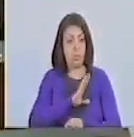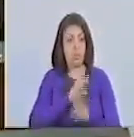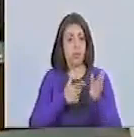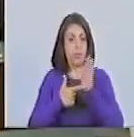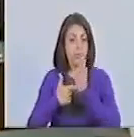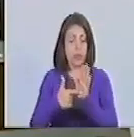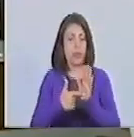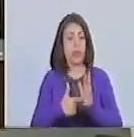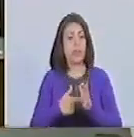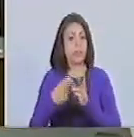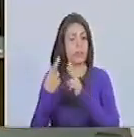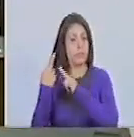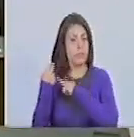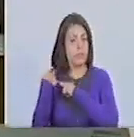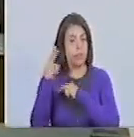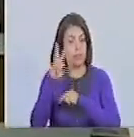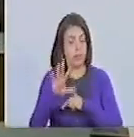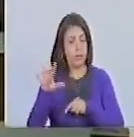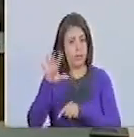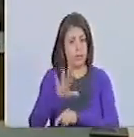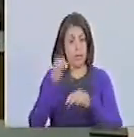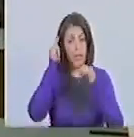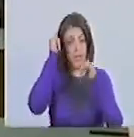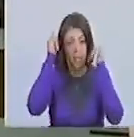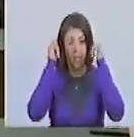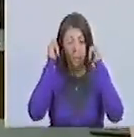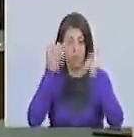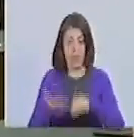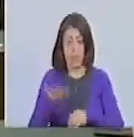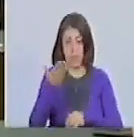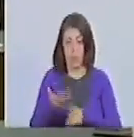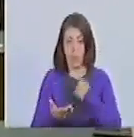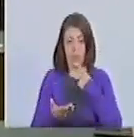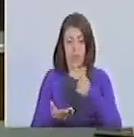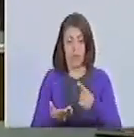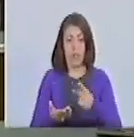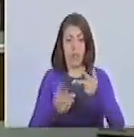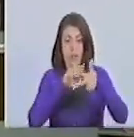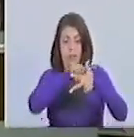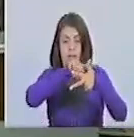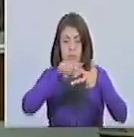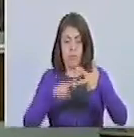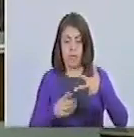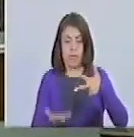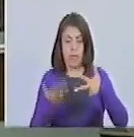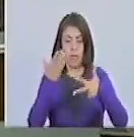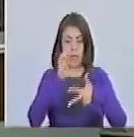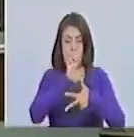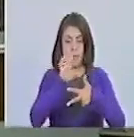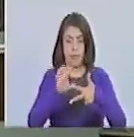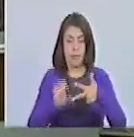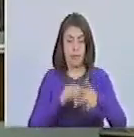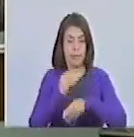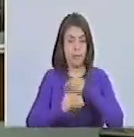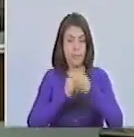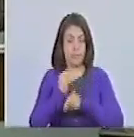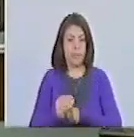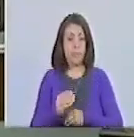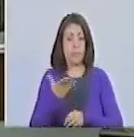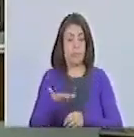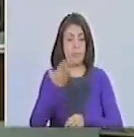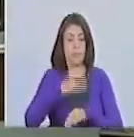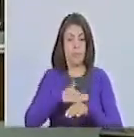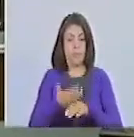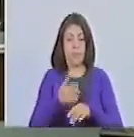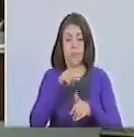representar a Venezuela en esa importante feria y que le pedía que conjugara tres elementos fundamentales para la creación de este importante